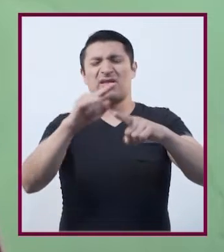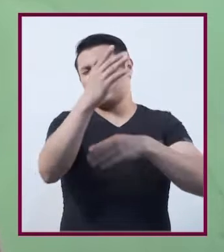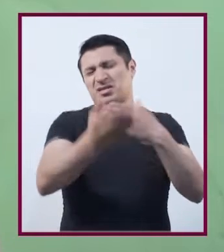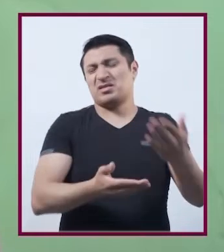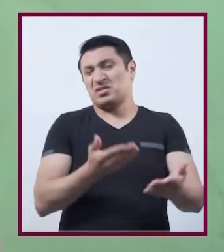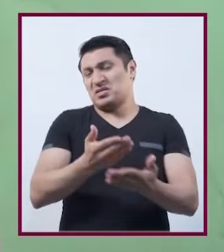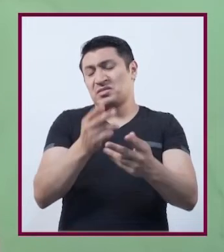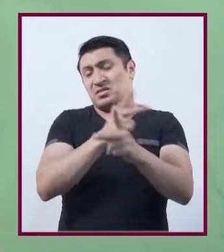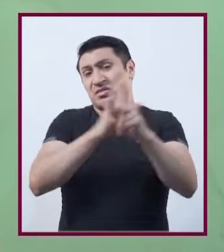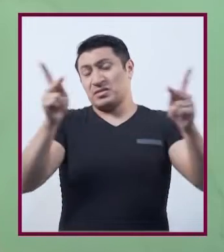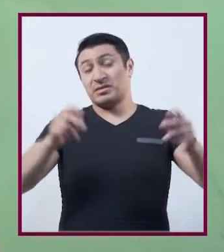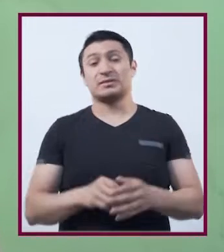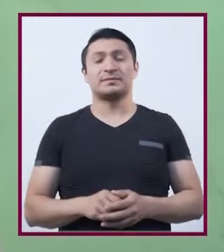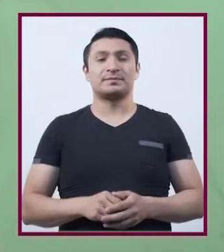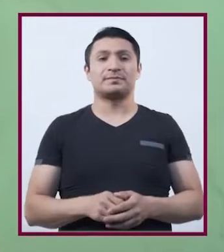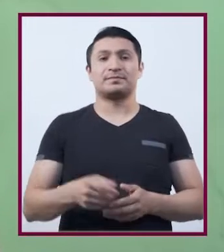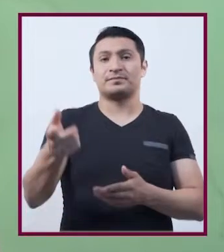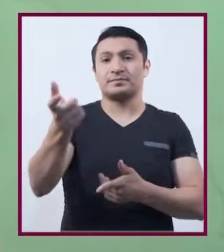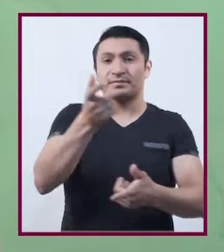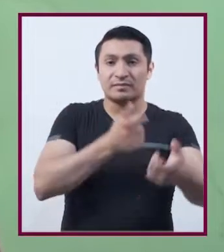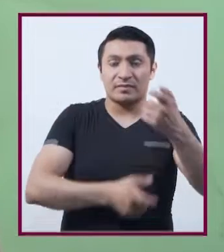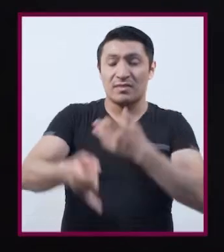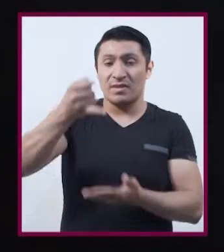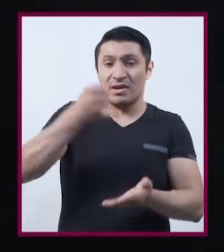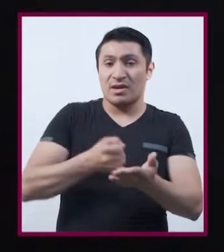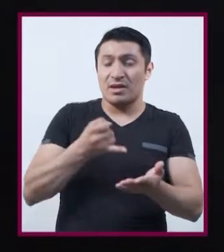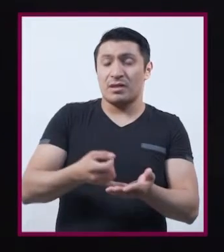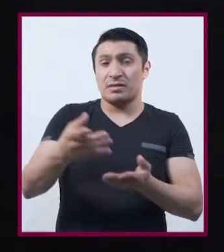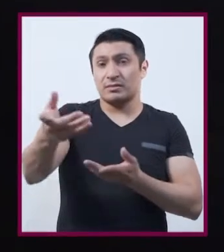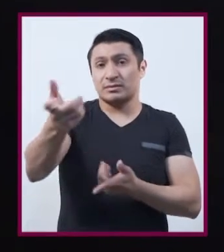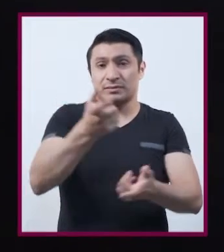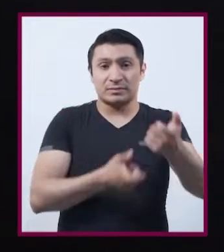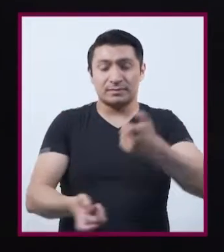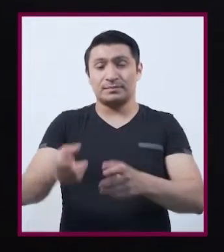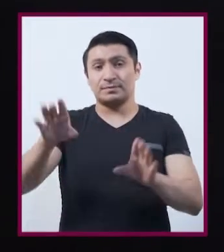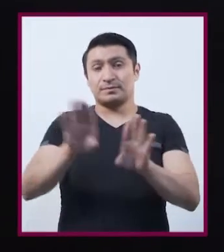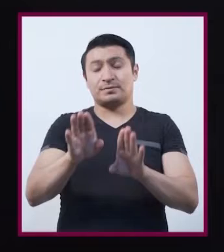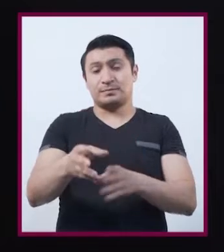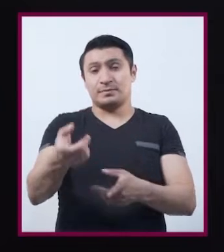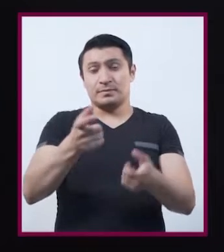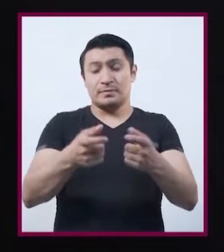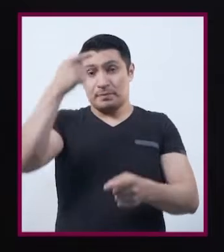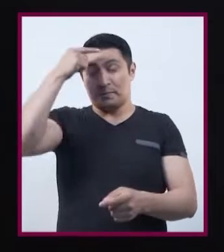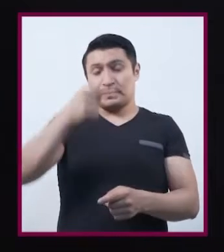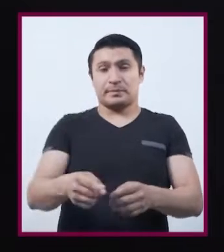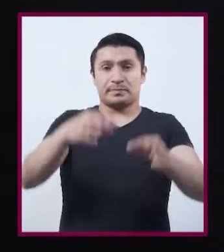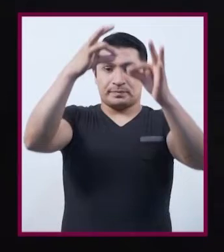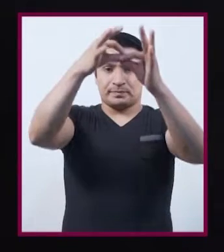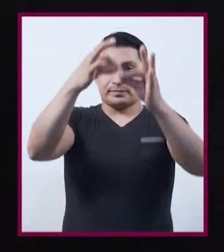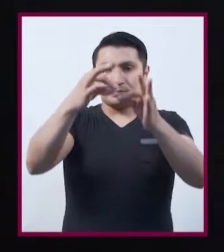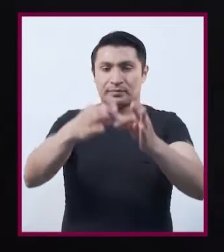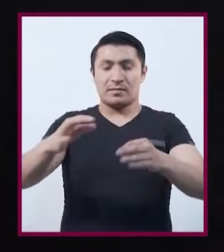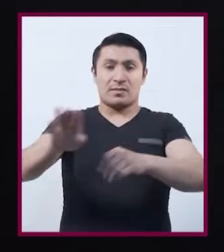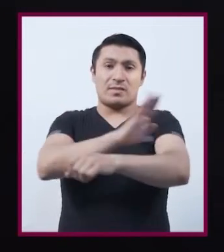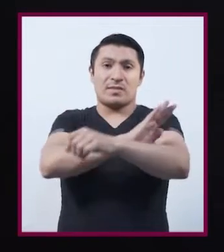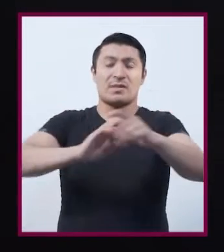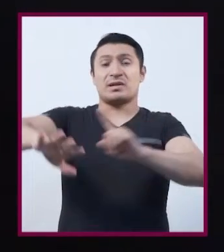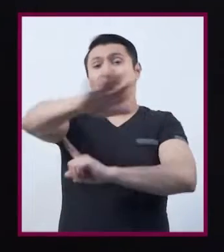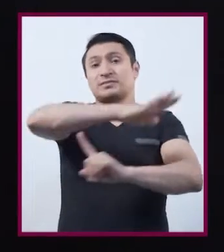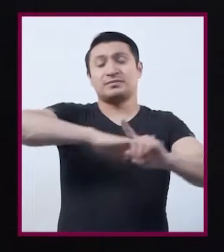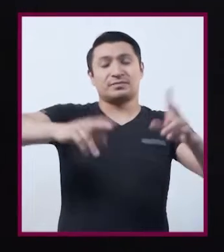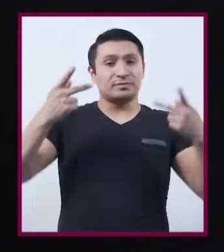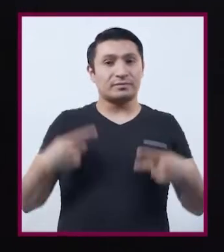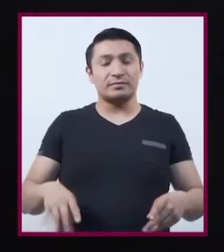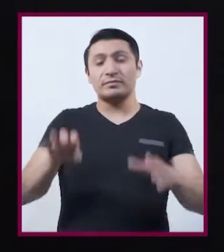y para distintos servicios que utilizamos el día a día. La recaudación de impuestos tiene como propósito destinar recursos que